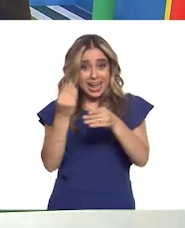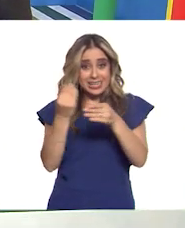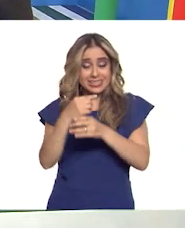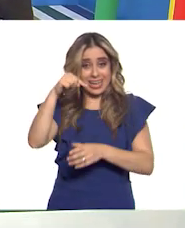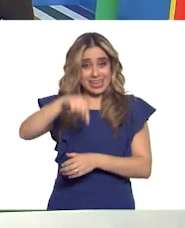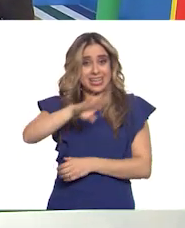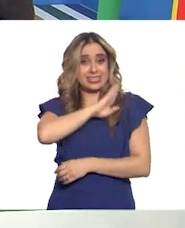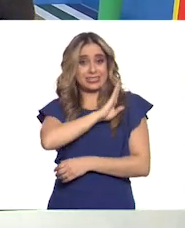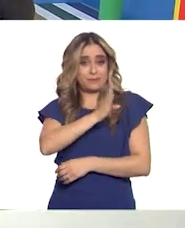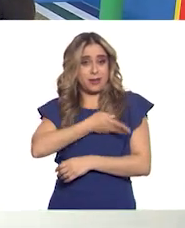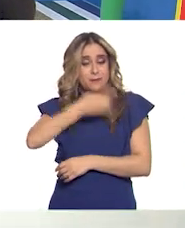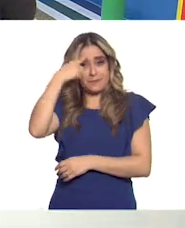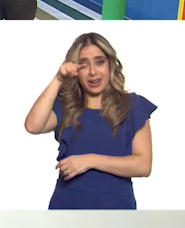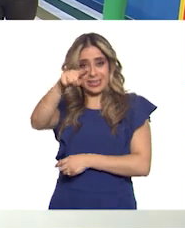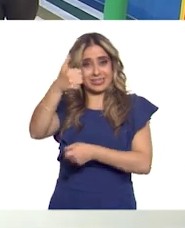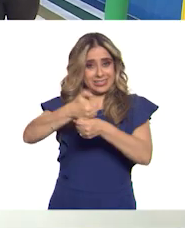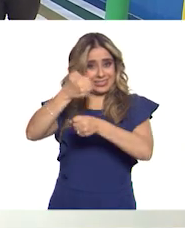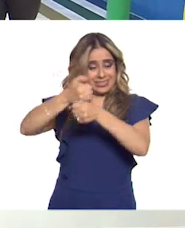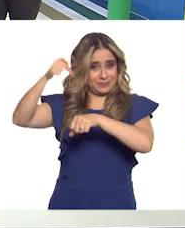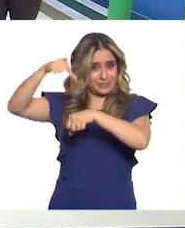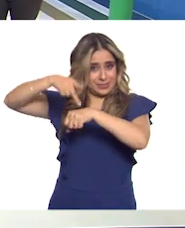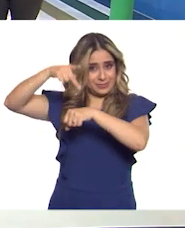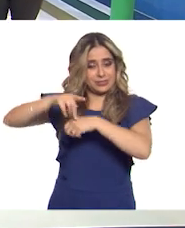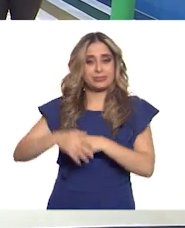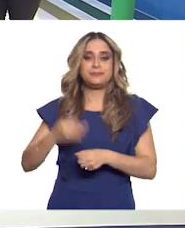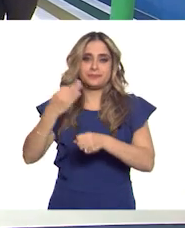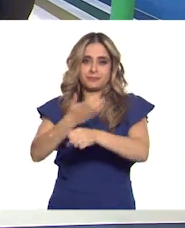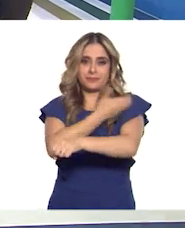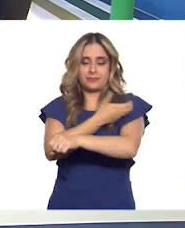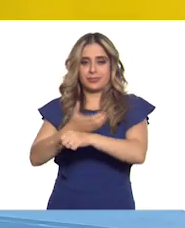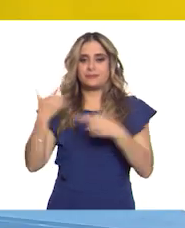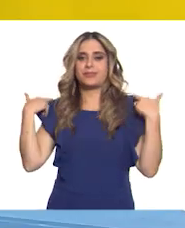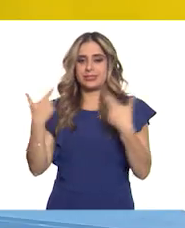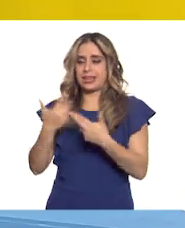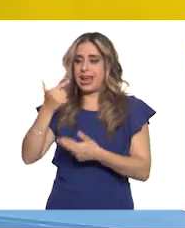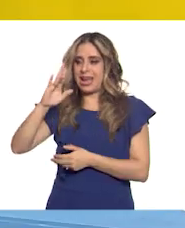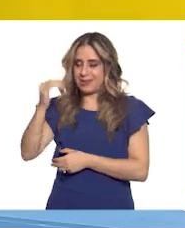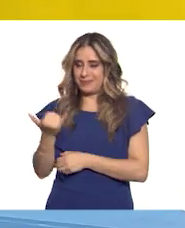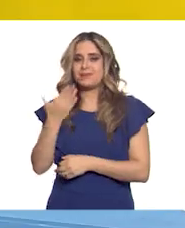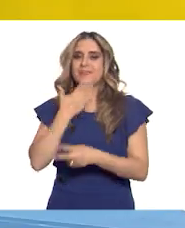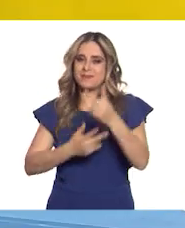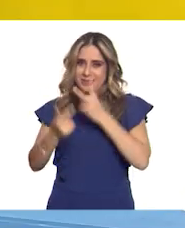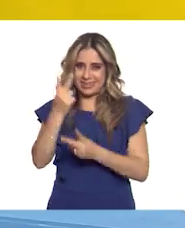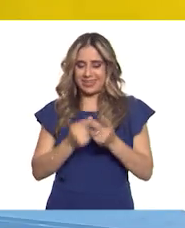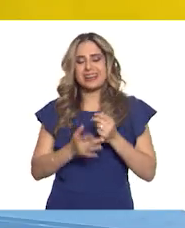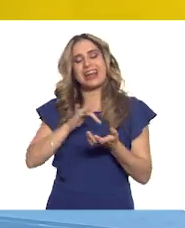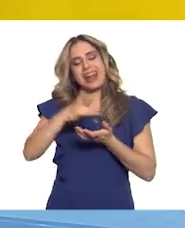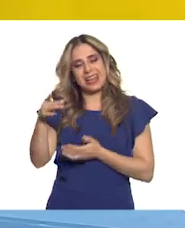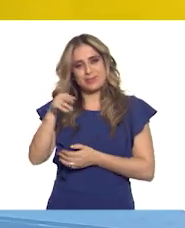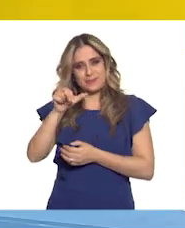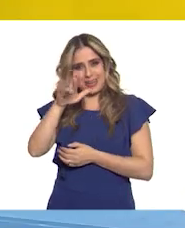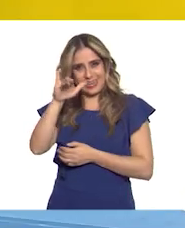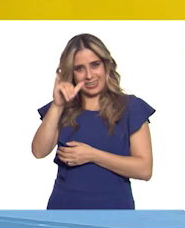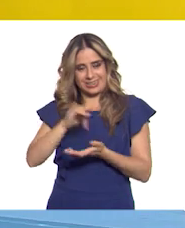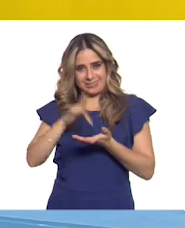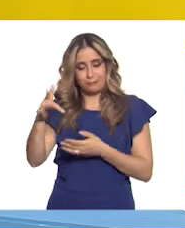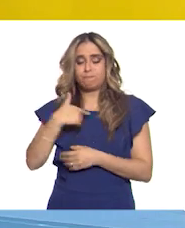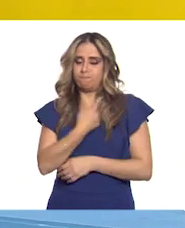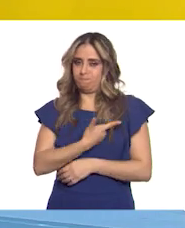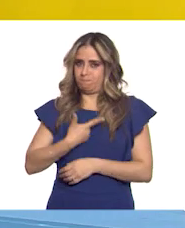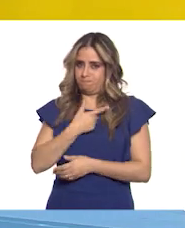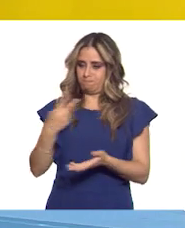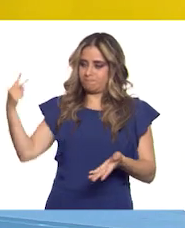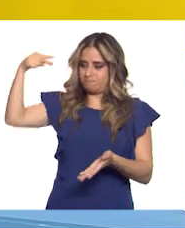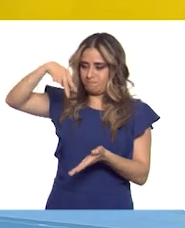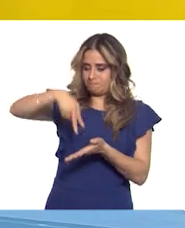para sexto grado. Y como siempre nos acompaña la maestra Gaby Rivas. Maestra, bienvenida. Hola María, me da mucho gusto estar aquí,